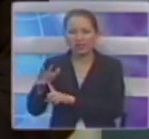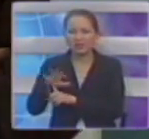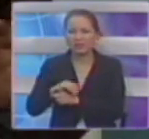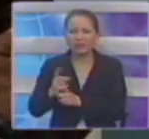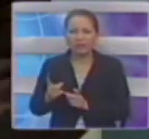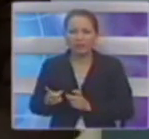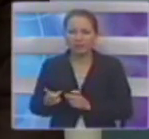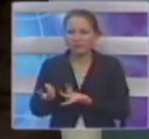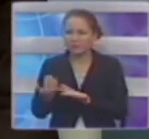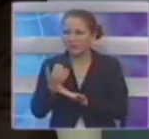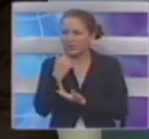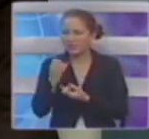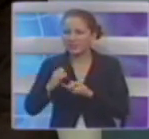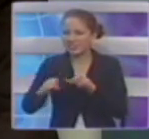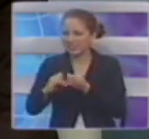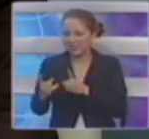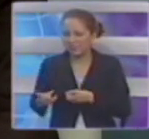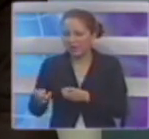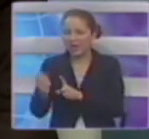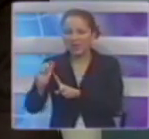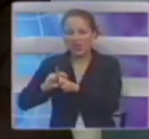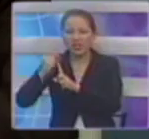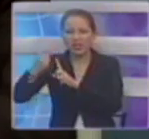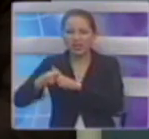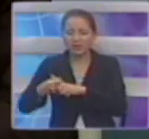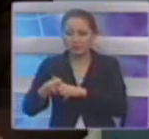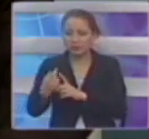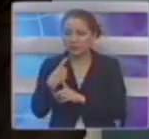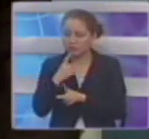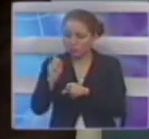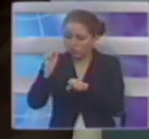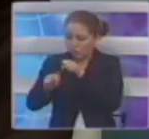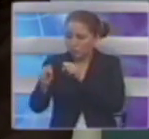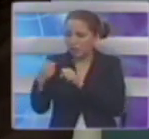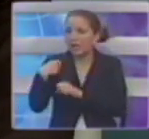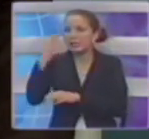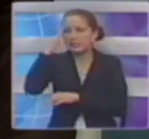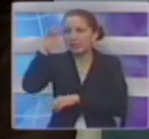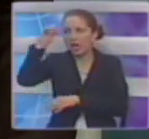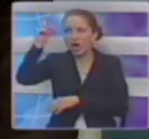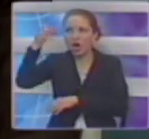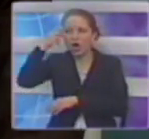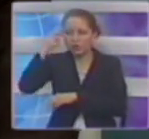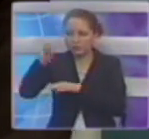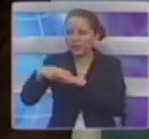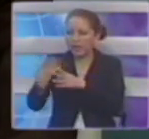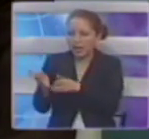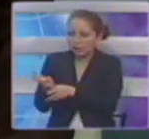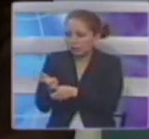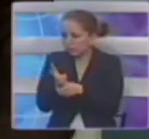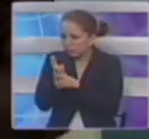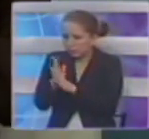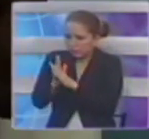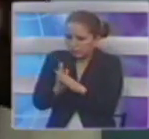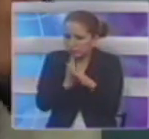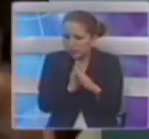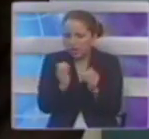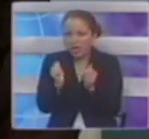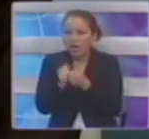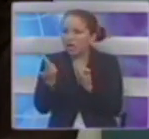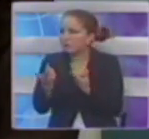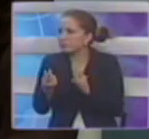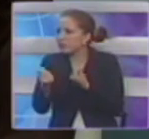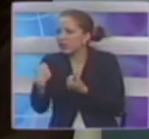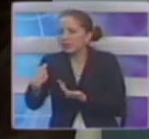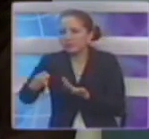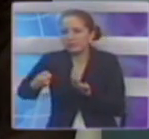propósito. Completamente destructivo. De ahí que nosotros sabemos que el gobierno nacional ha tomado sus recaudos a través de Agrocalidad,